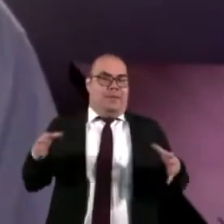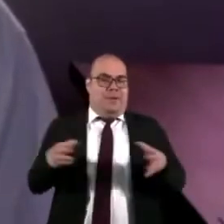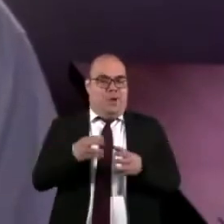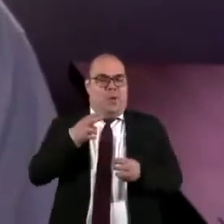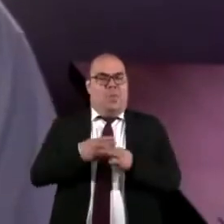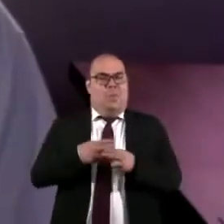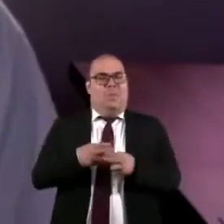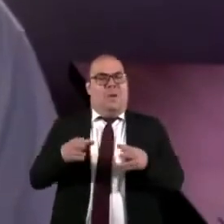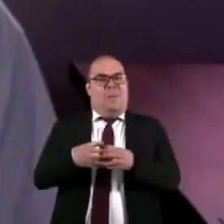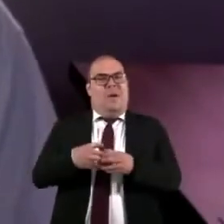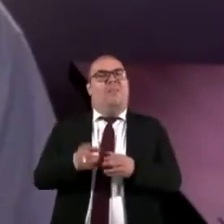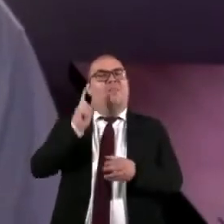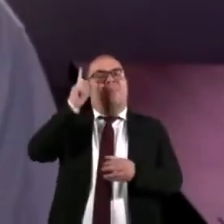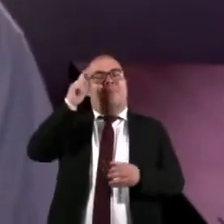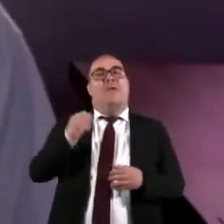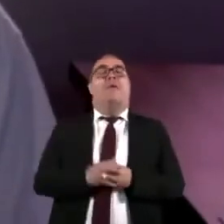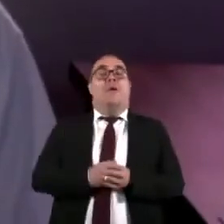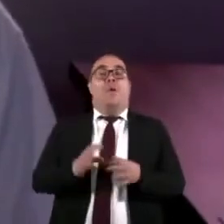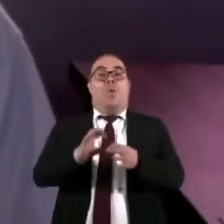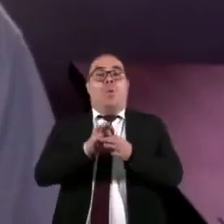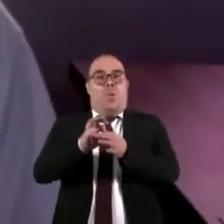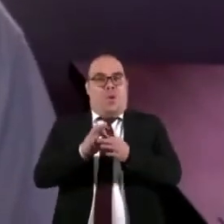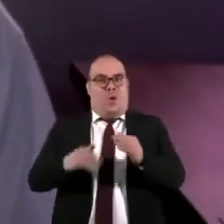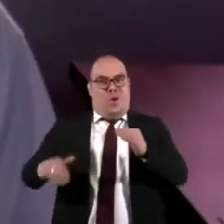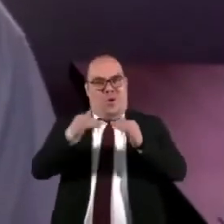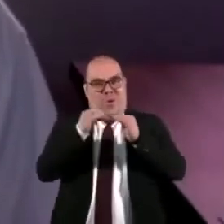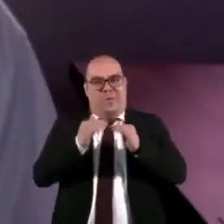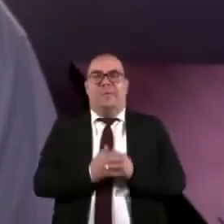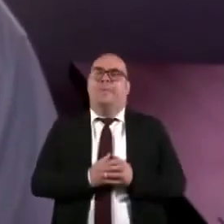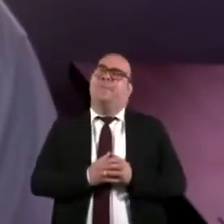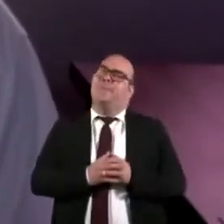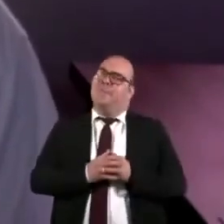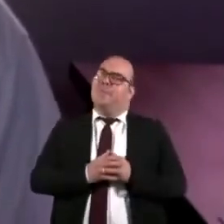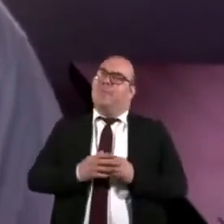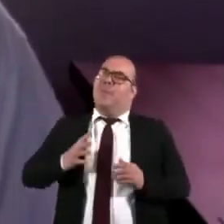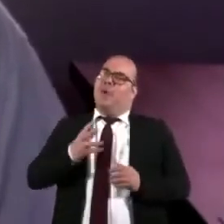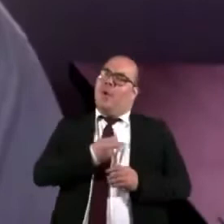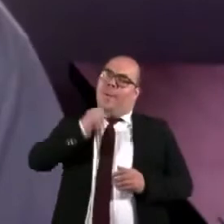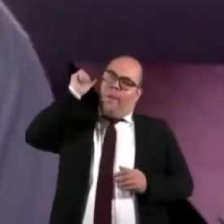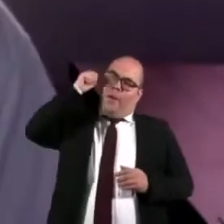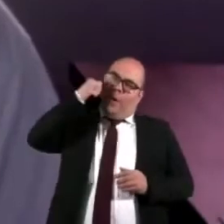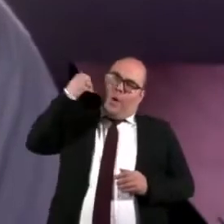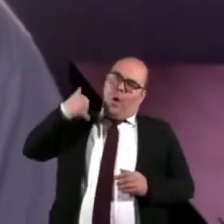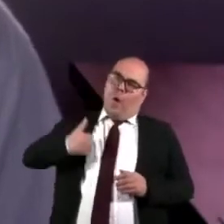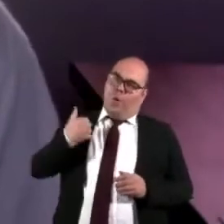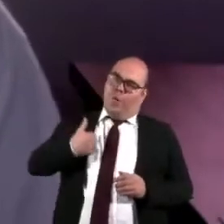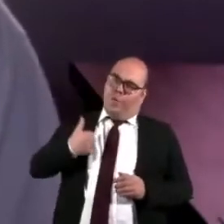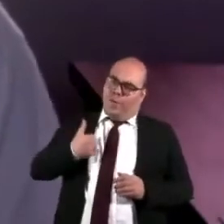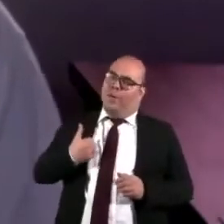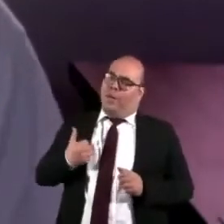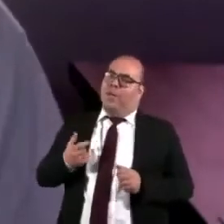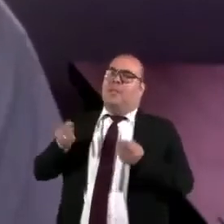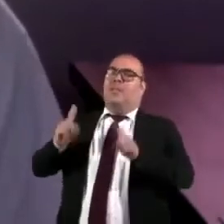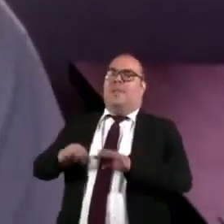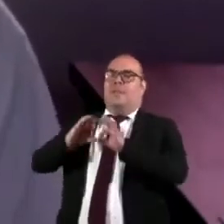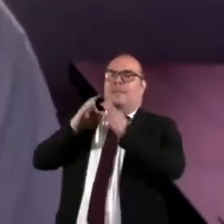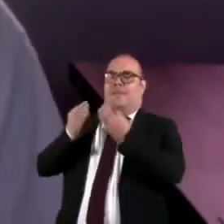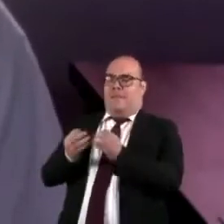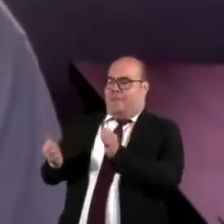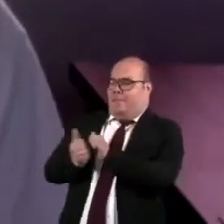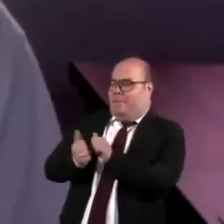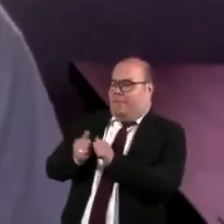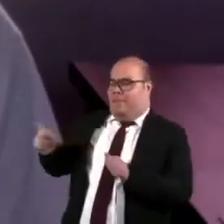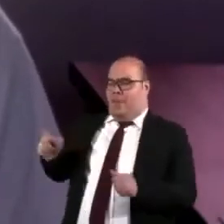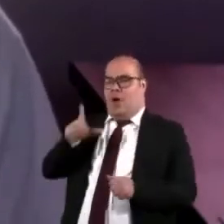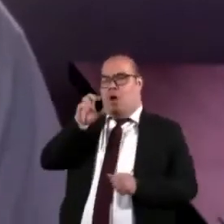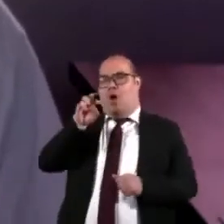Comunista. Nosotros, los muchachos del pueblo, tuvimos un personaje que era familiar mío también, Londoño Echeverri,